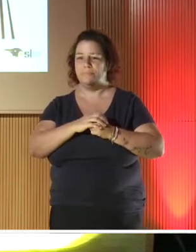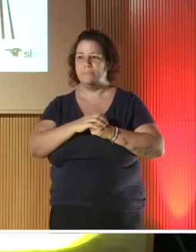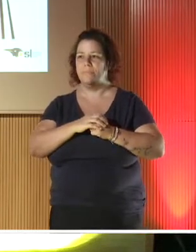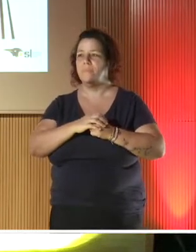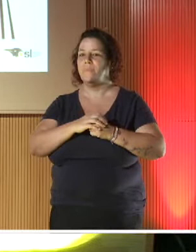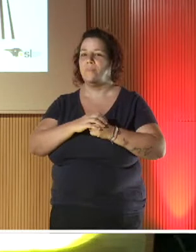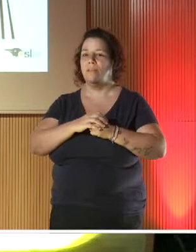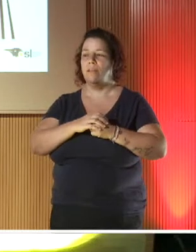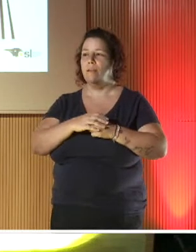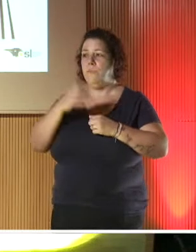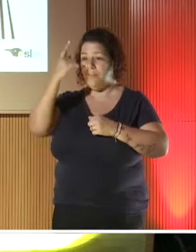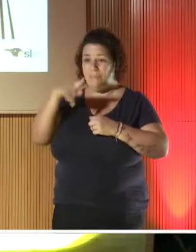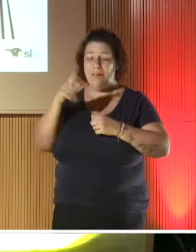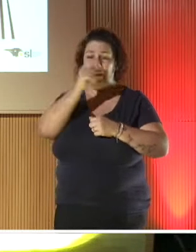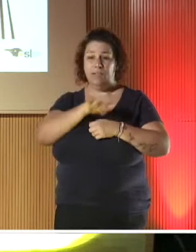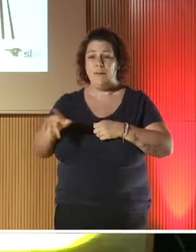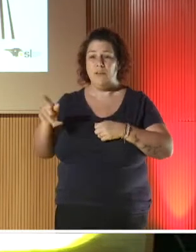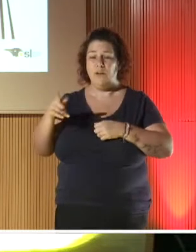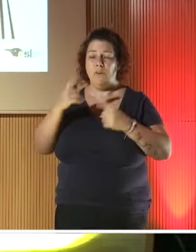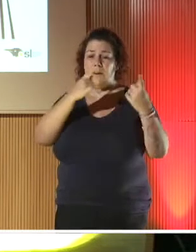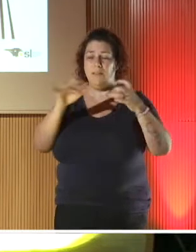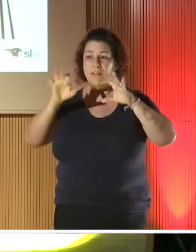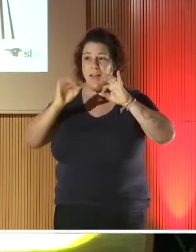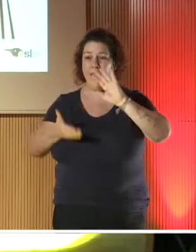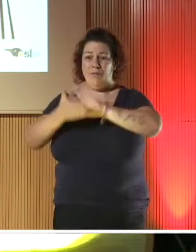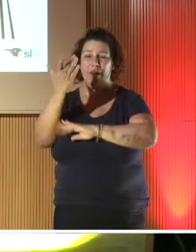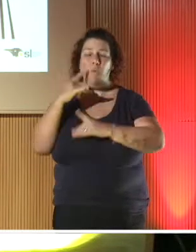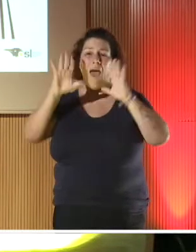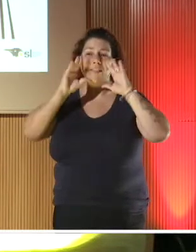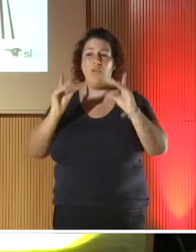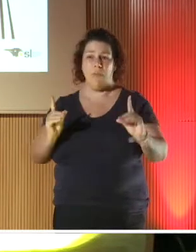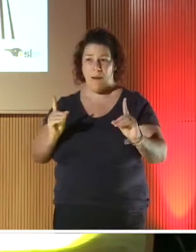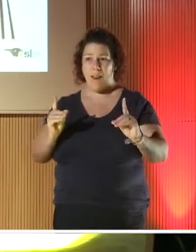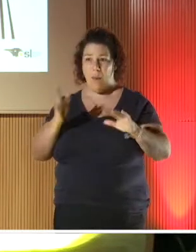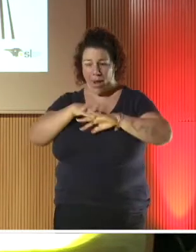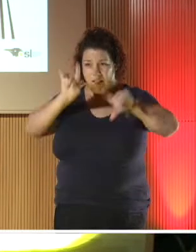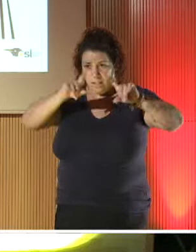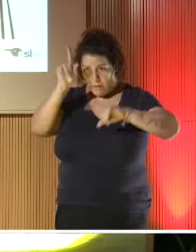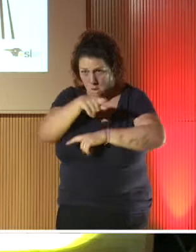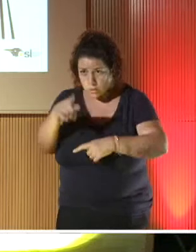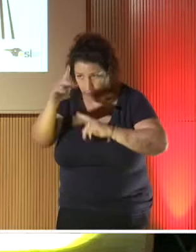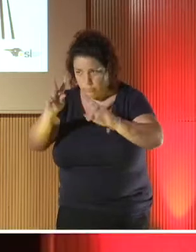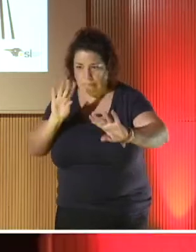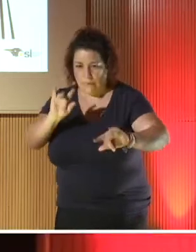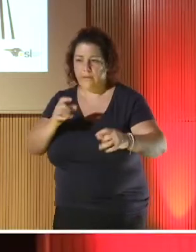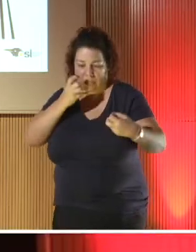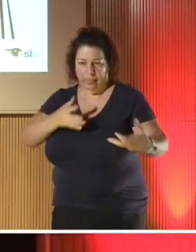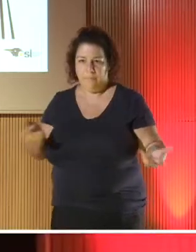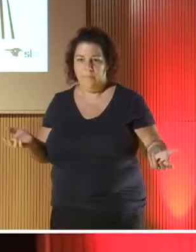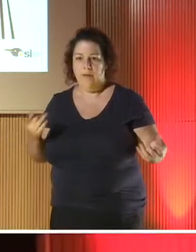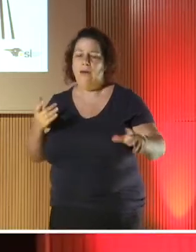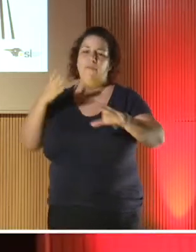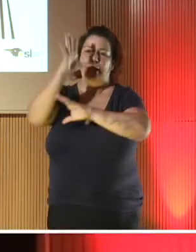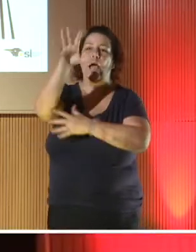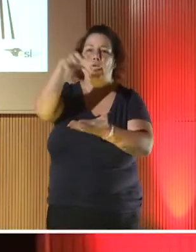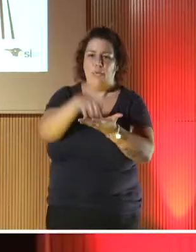¿Vosotros pensáis que a los niños con necesidades especiales hay que llevarlos a atención temprana, a que les enseñen? ¿Sí o no? Bien, ¿no? Hay que llevarlos a